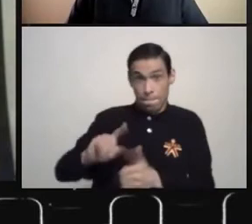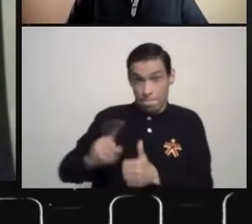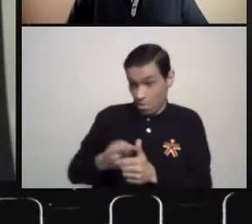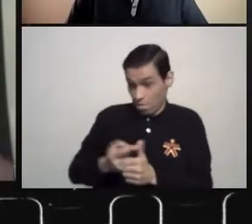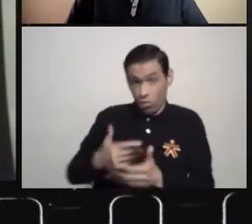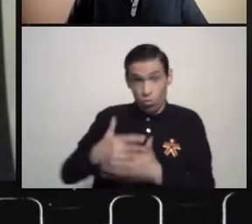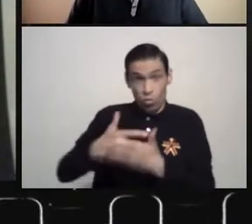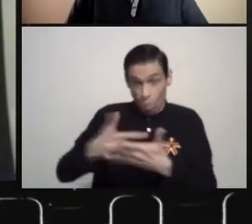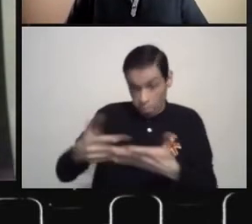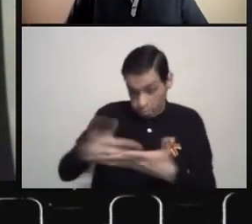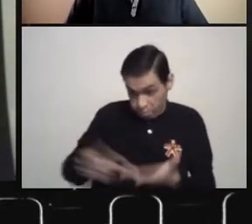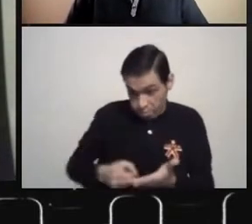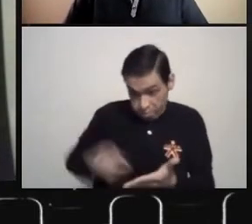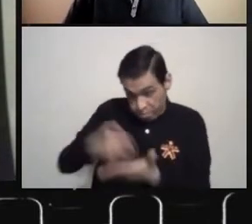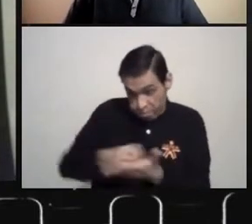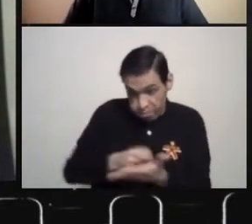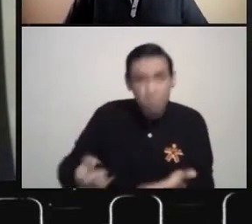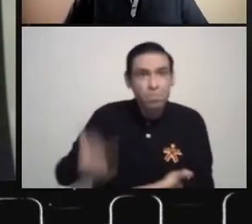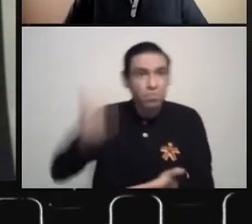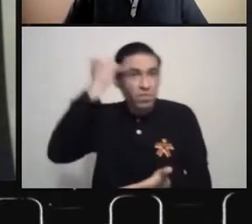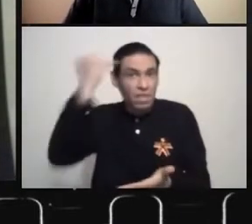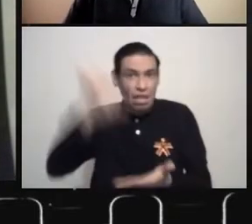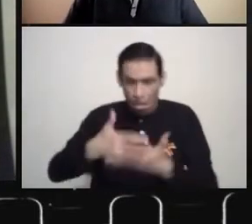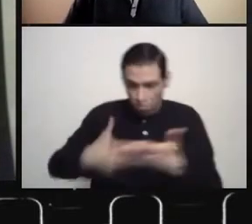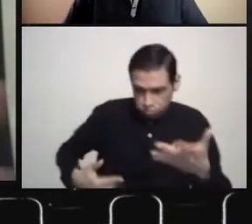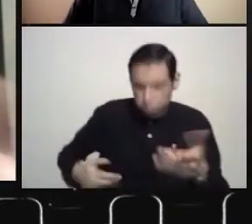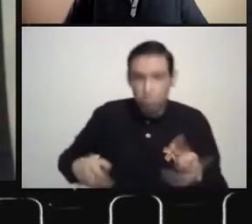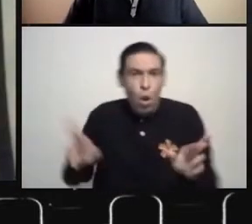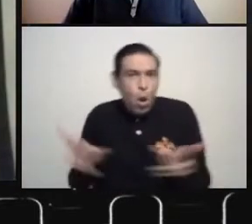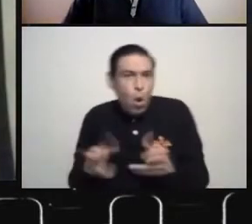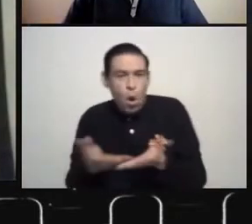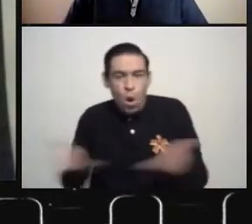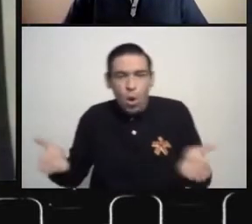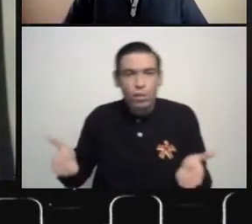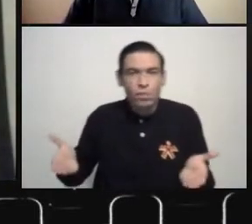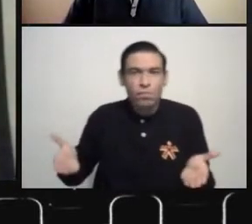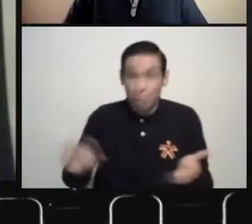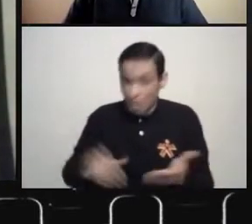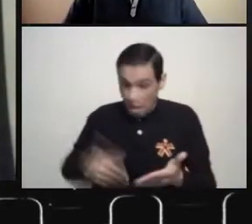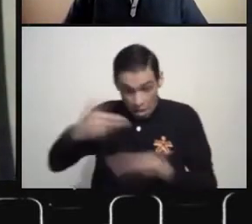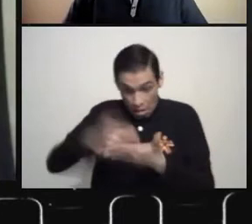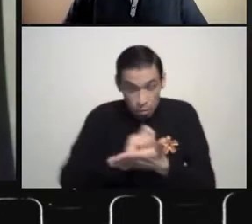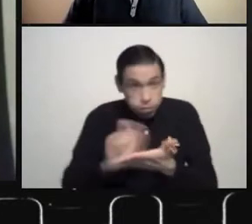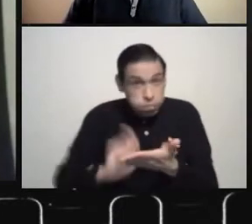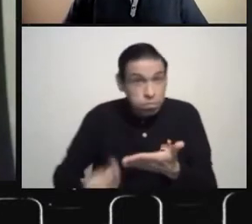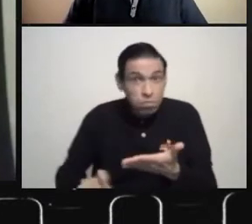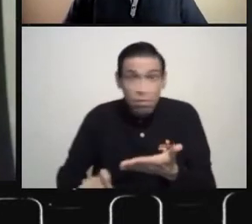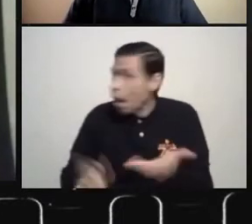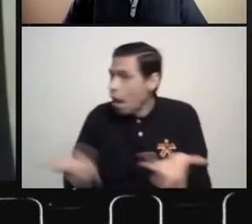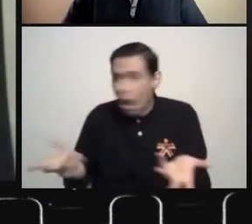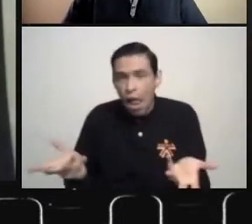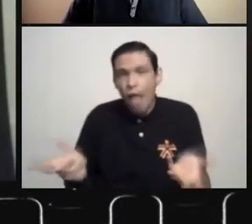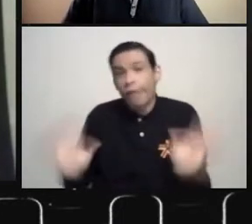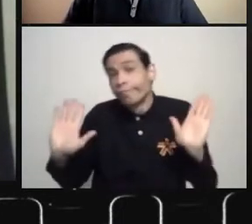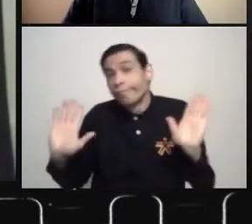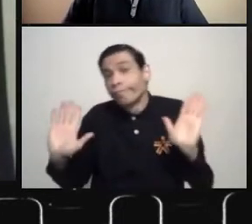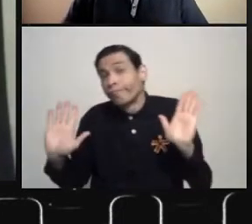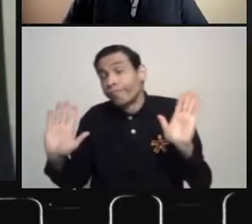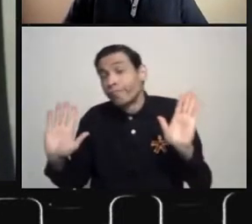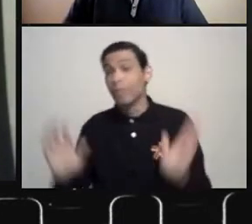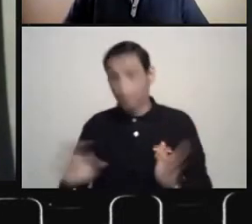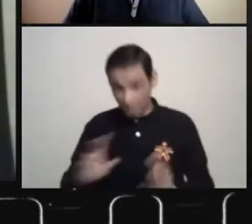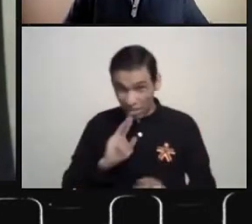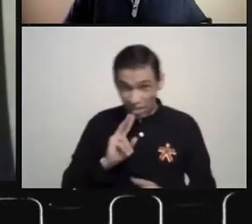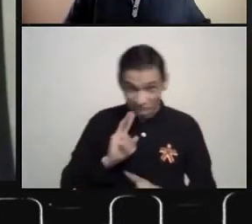un corto, una idea, una página, porque si no, no va a pasar nada, y eso no cuesta. O sea, sentarse uno a escribir, pues